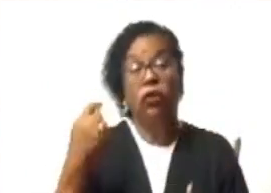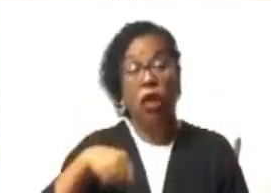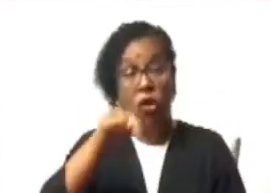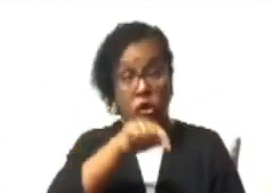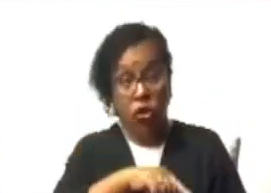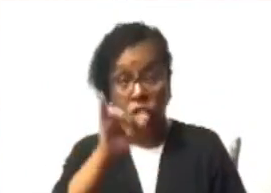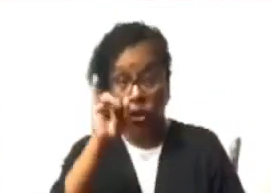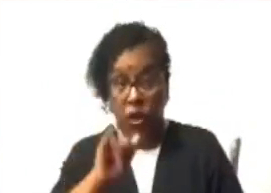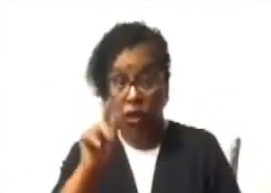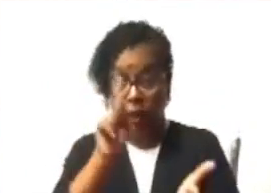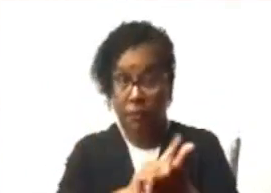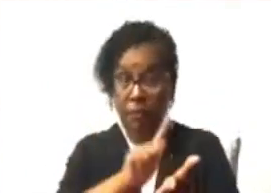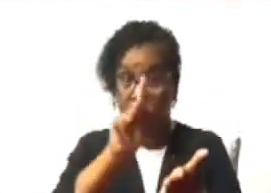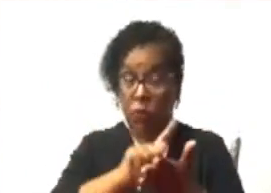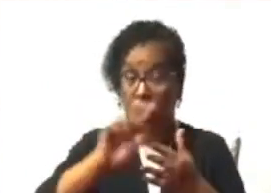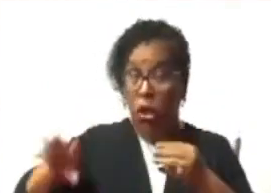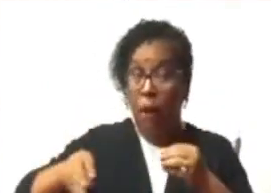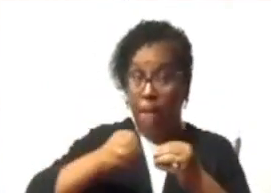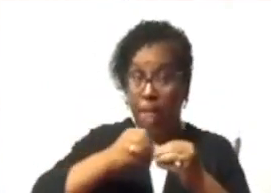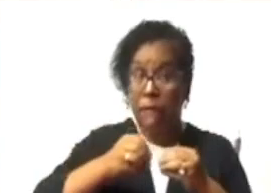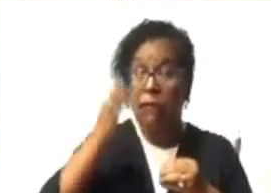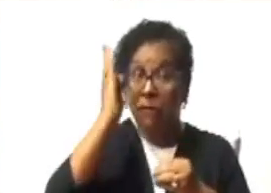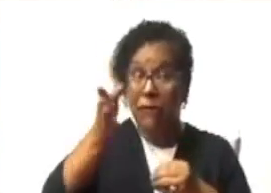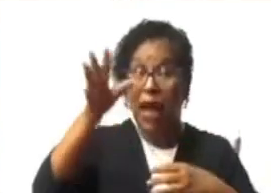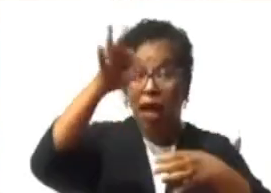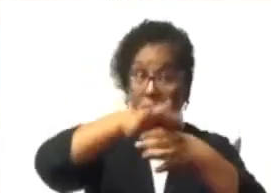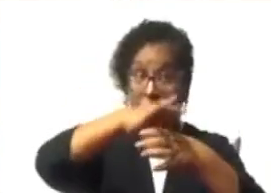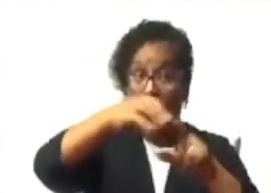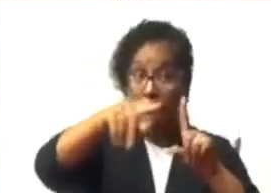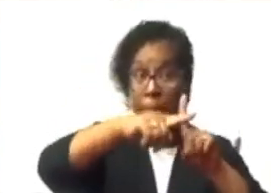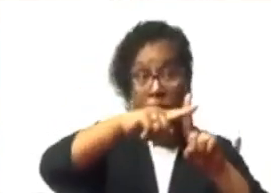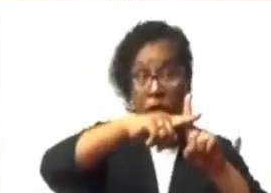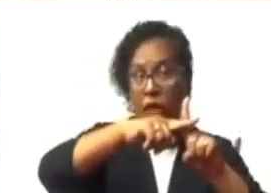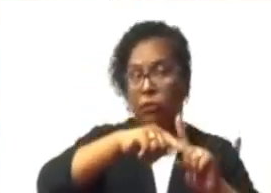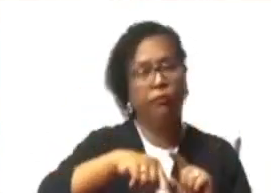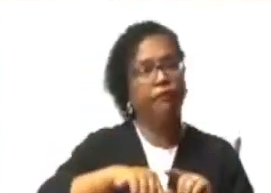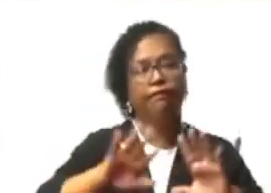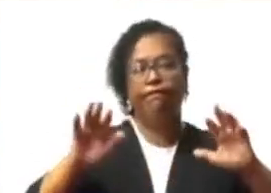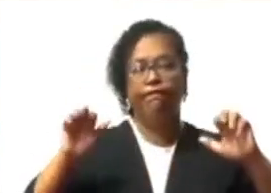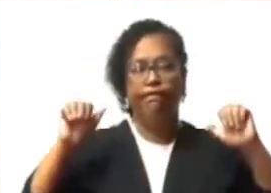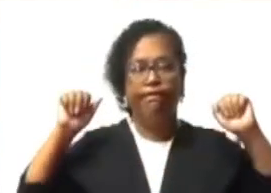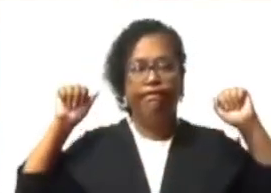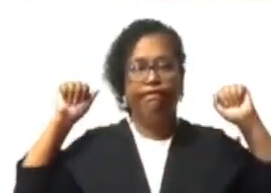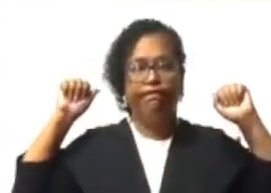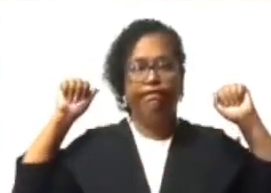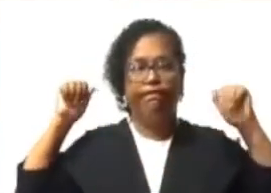presupuesto complementario. Muchísimas gracias, señor presidente.